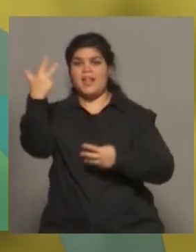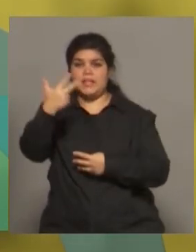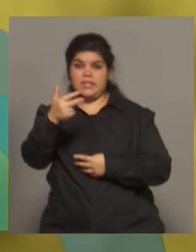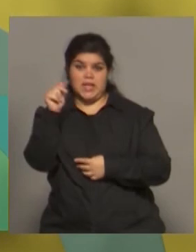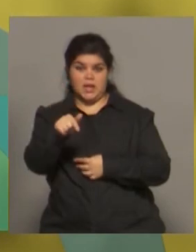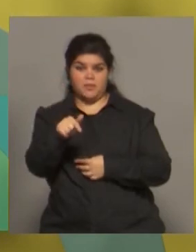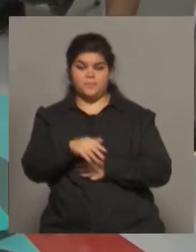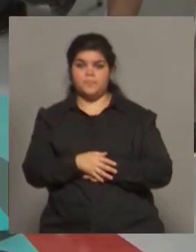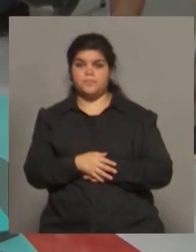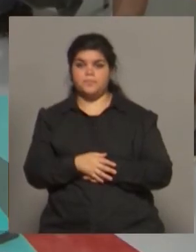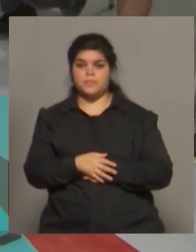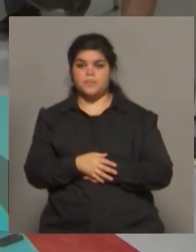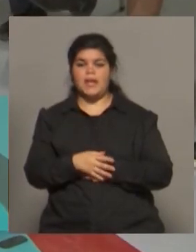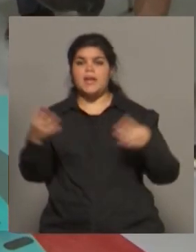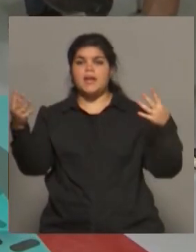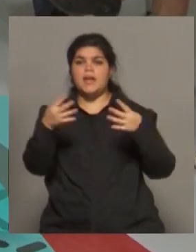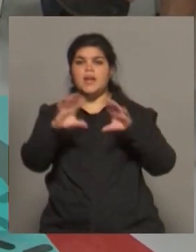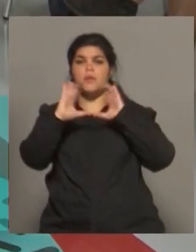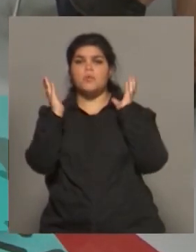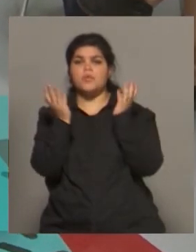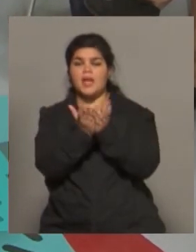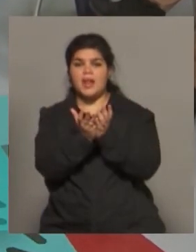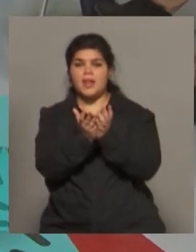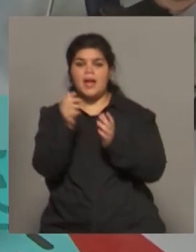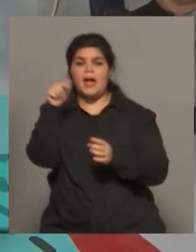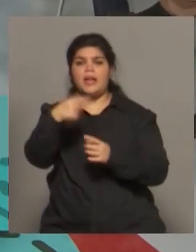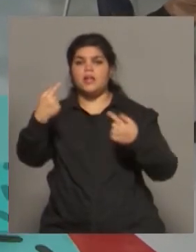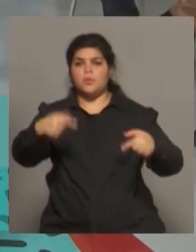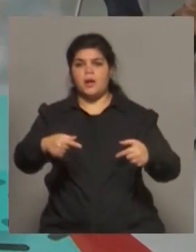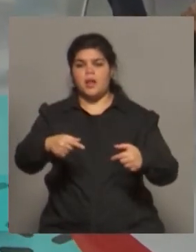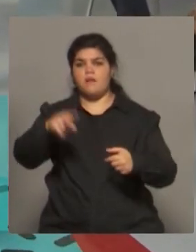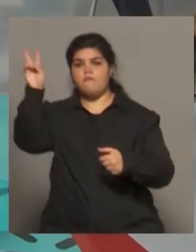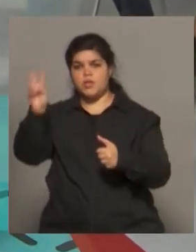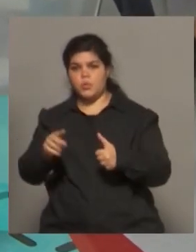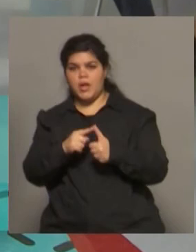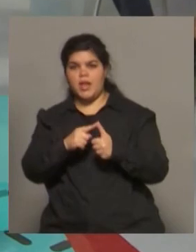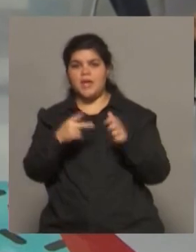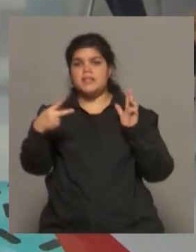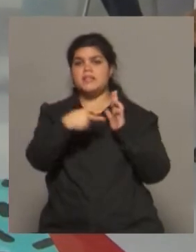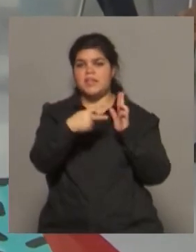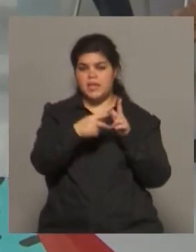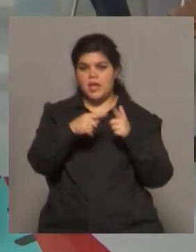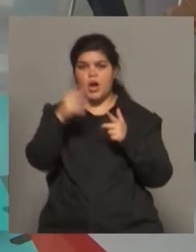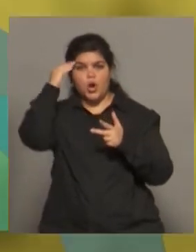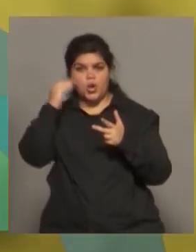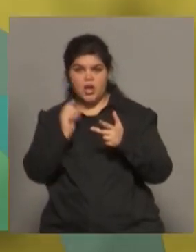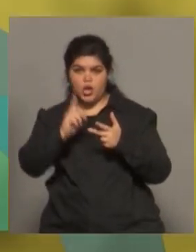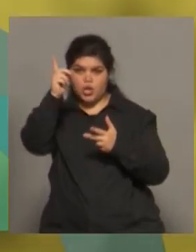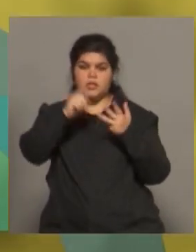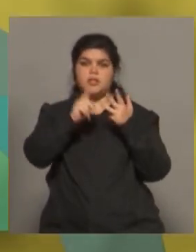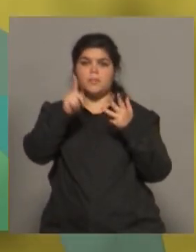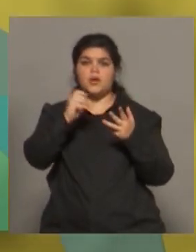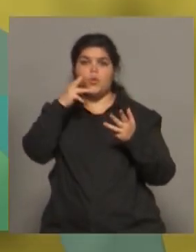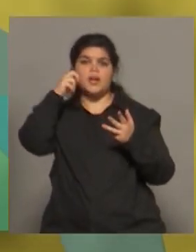de los focos de esta Tercera Guerra Mundial es Venezuela. Como está Siria, como está Corea del Norte, como está Ucrania,